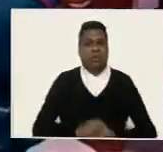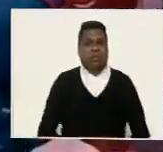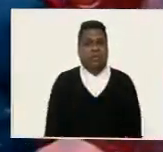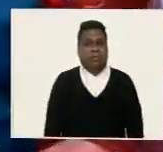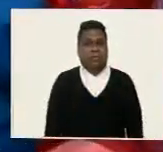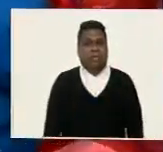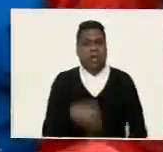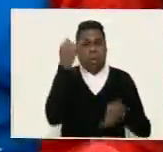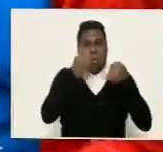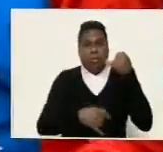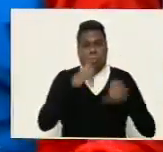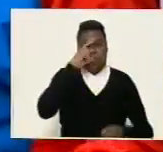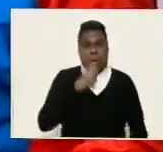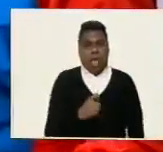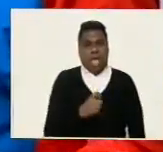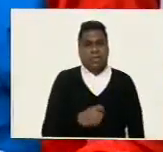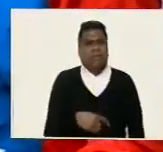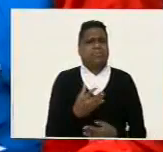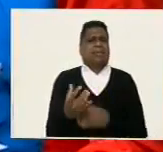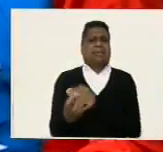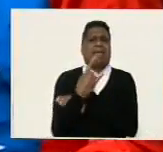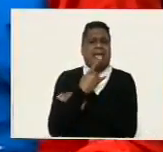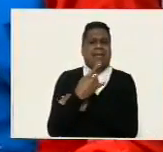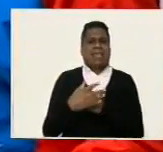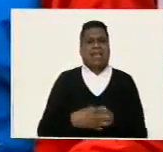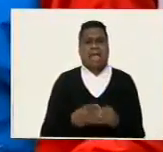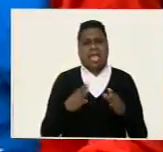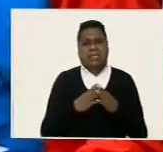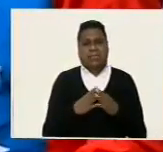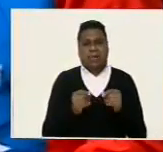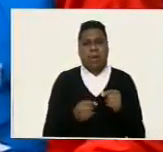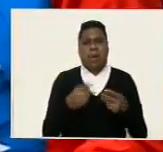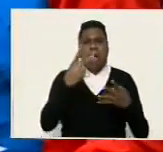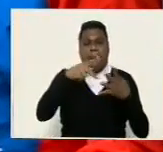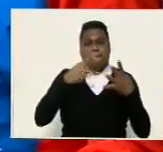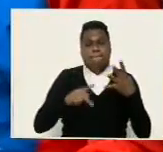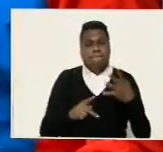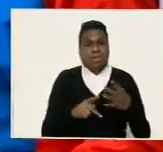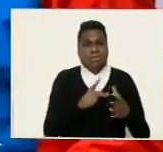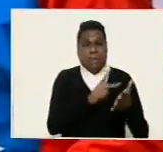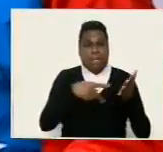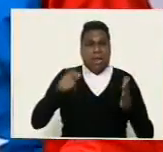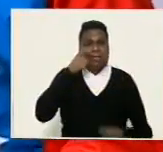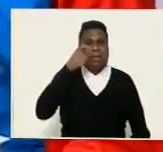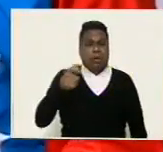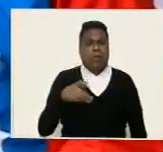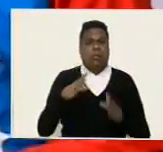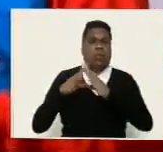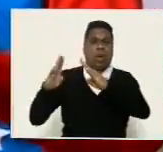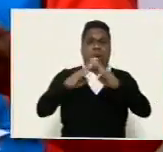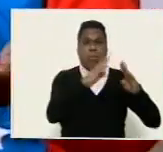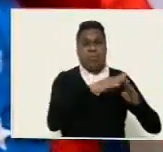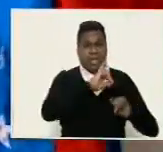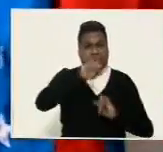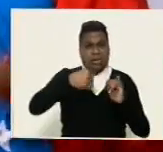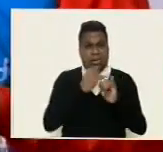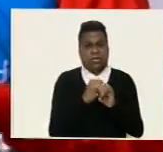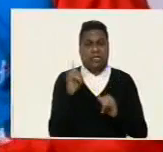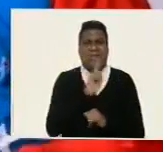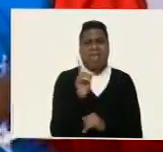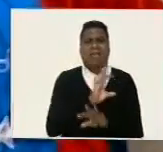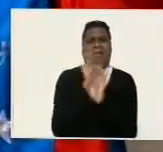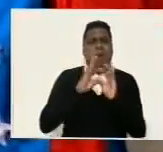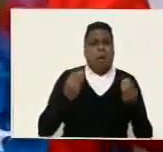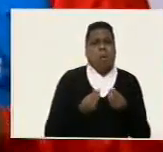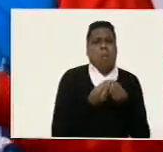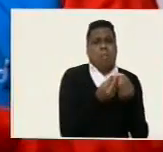en los últimos años ha querido engañar a parte de nuestro pueblo y a parte de la comunidad internacional. Los que no nos acompañan,